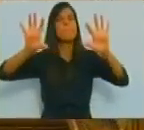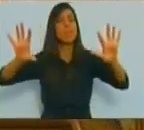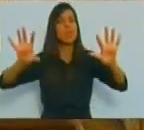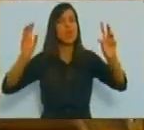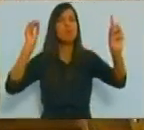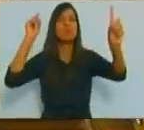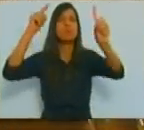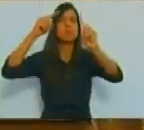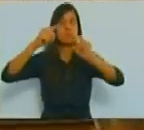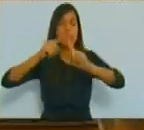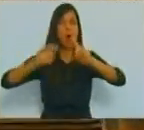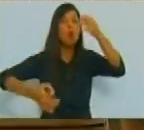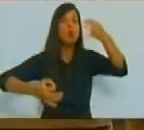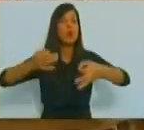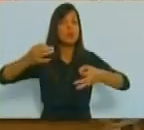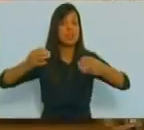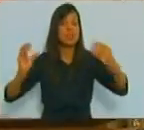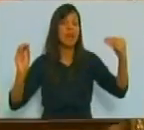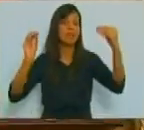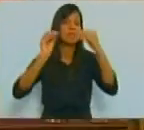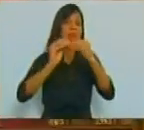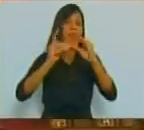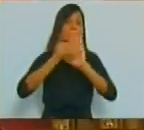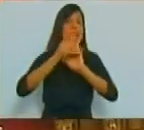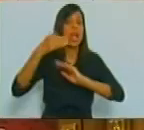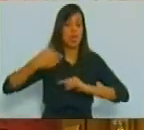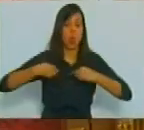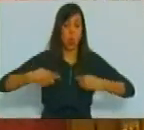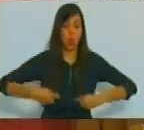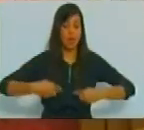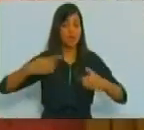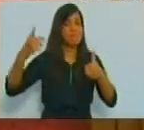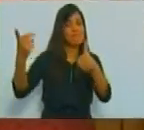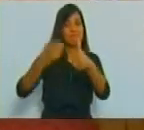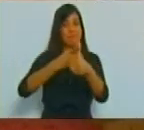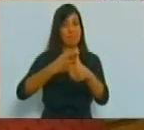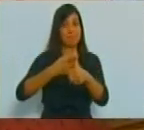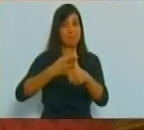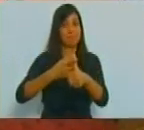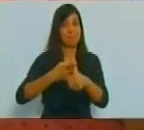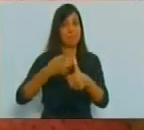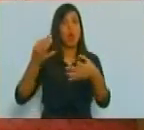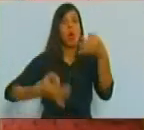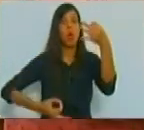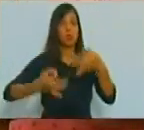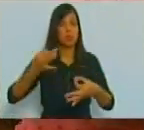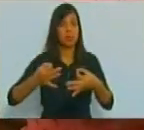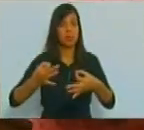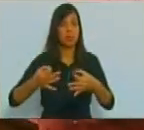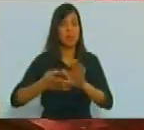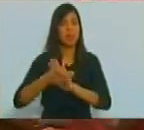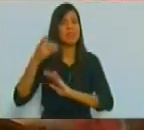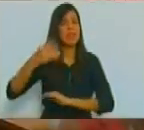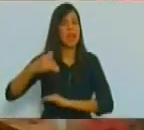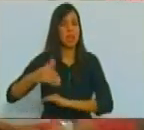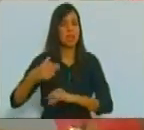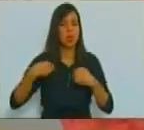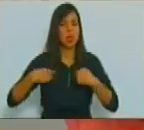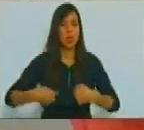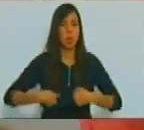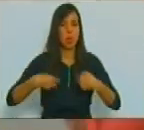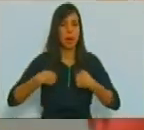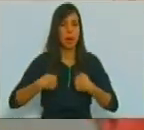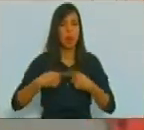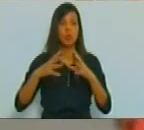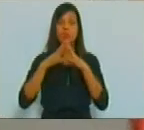fundamento es un estado constitucional del derecho humano o no es la justicia un derecho humano que debemos garantizarles a